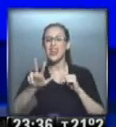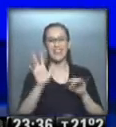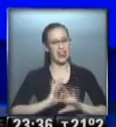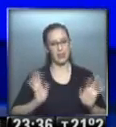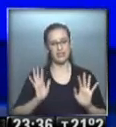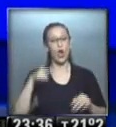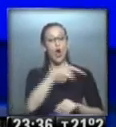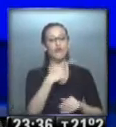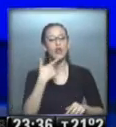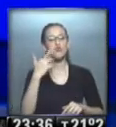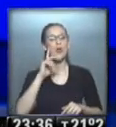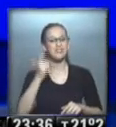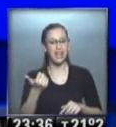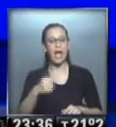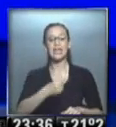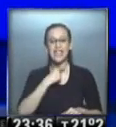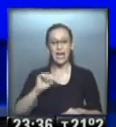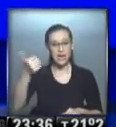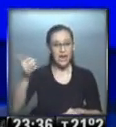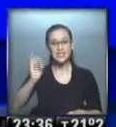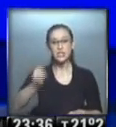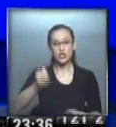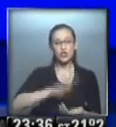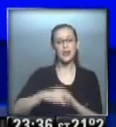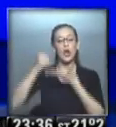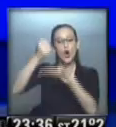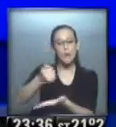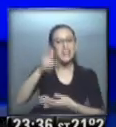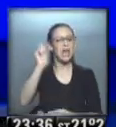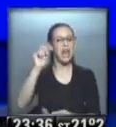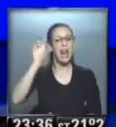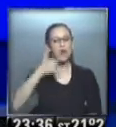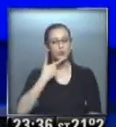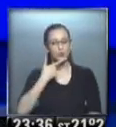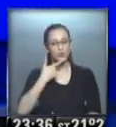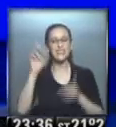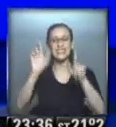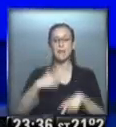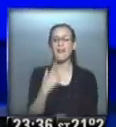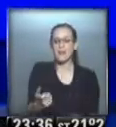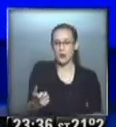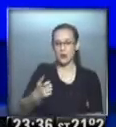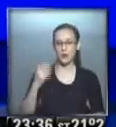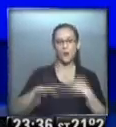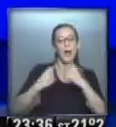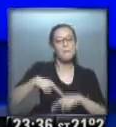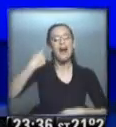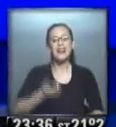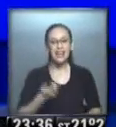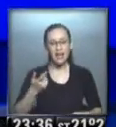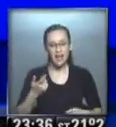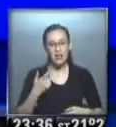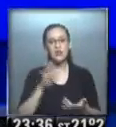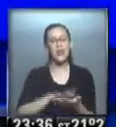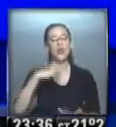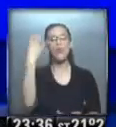frente a Suecia. El que quiere llegar a la próxima instancia de la Copa Sudamericana es Lanús, y por tanto también River, que van a estar jugando mañana el partido de vuelta de los